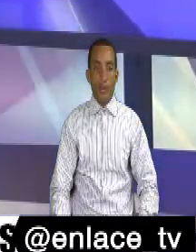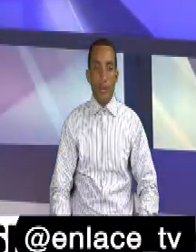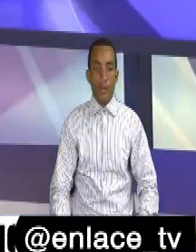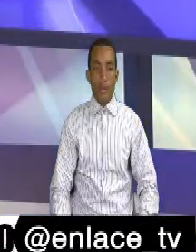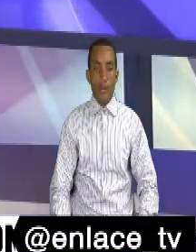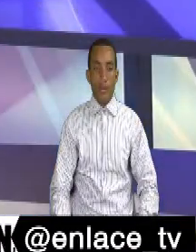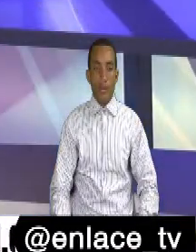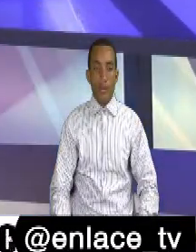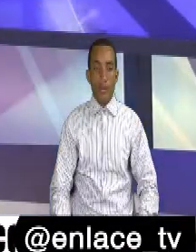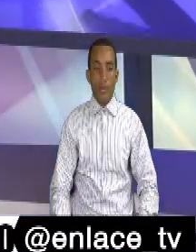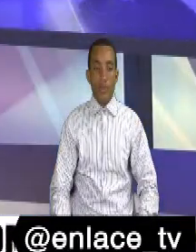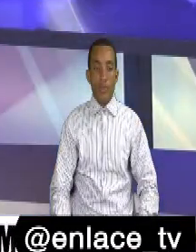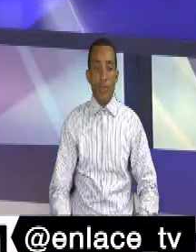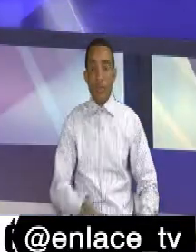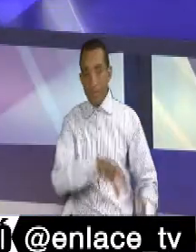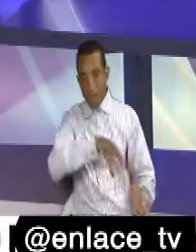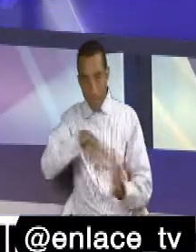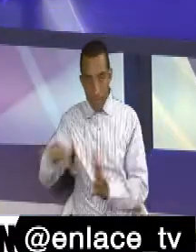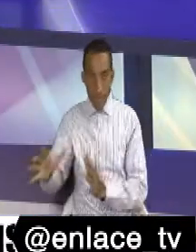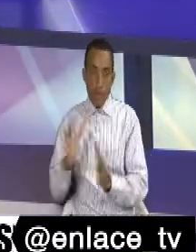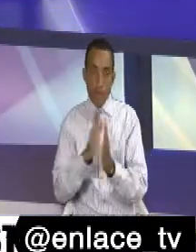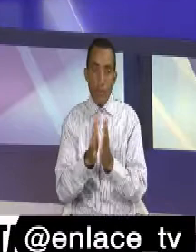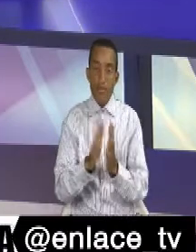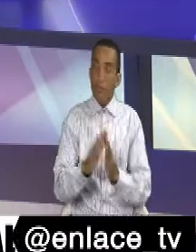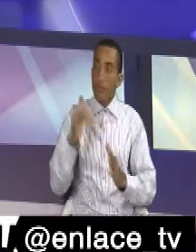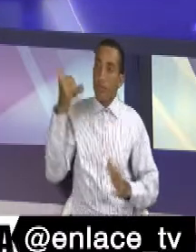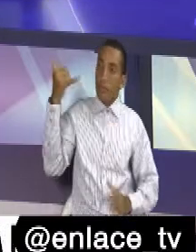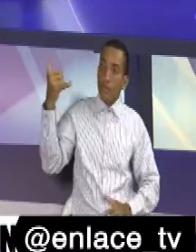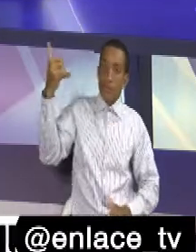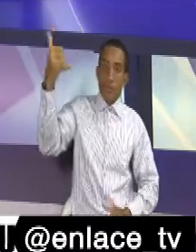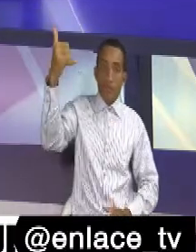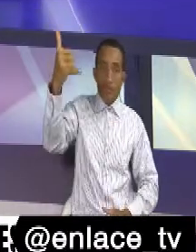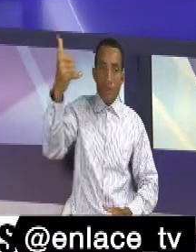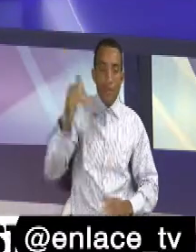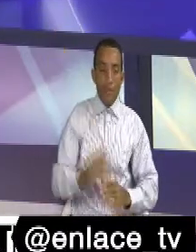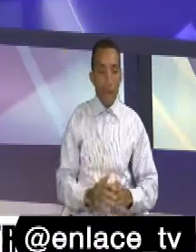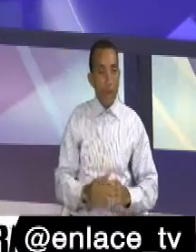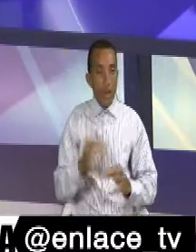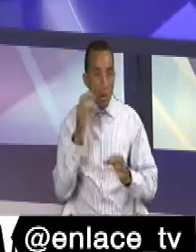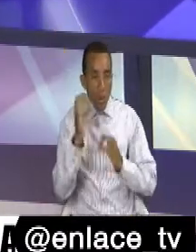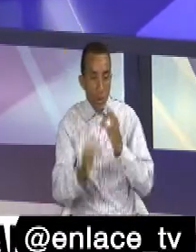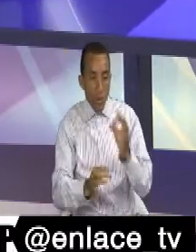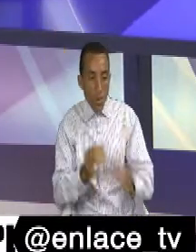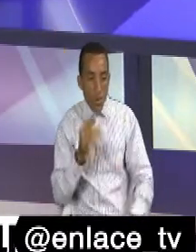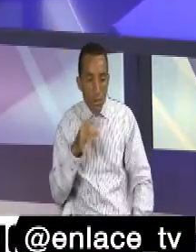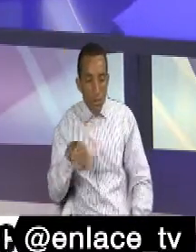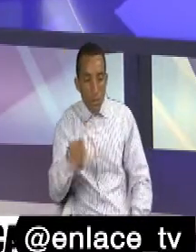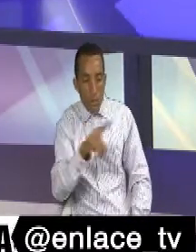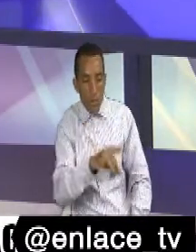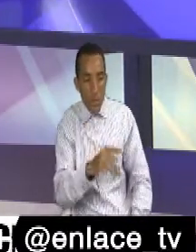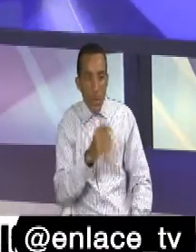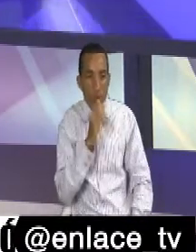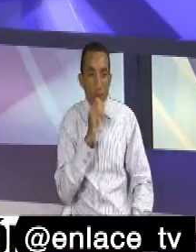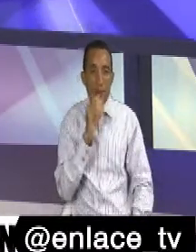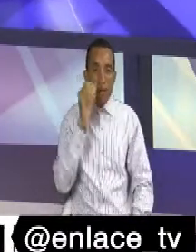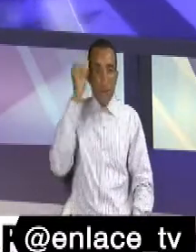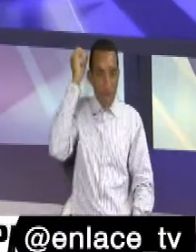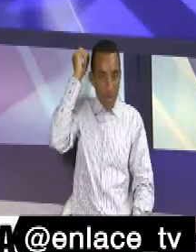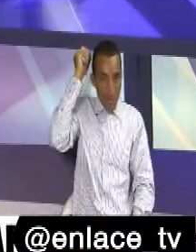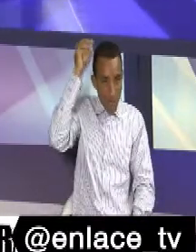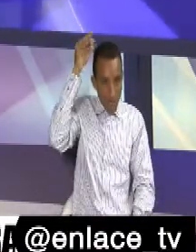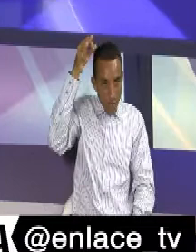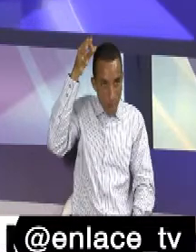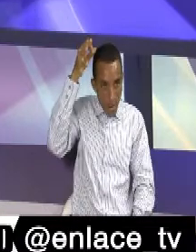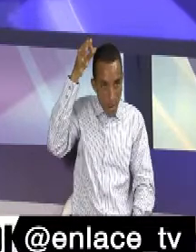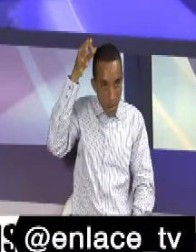Las noticias en cámaras de seguridad quedaron grabadas las imágenes en las que están al descubierto quienes actúan como rufinos arrojando sus